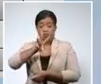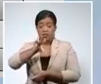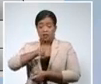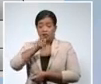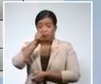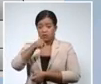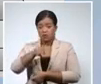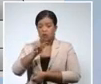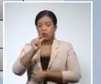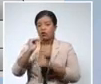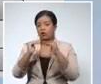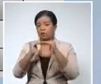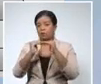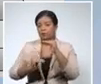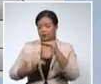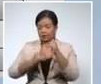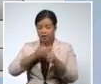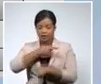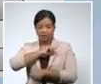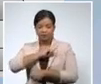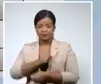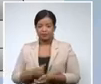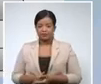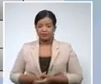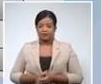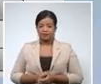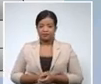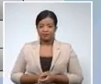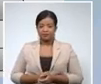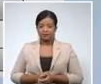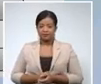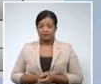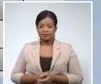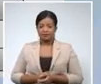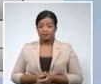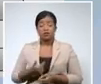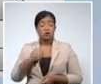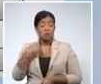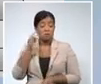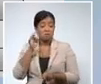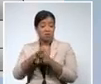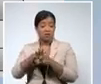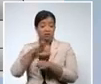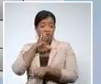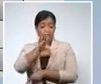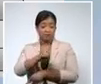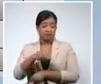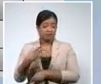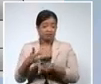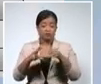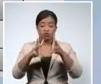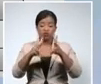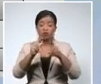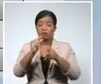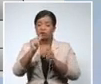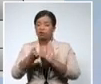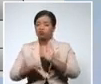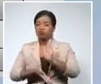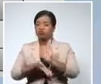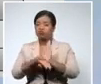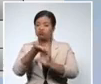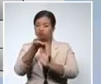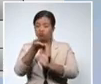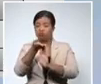menos que los diagnosticados el día anterior. Como dije al inicio, una cifra elevada todavía,